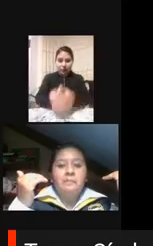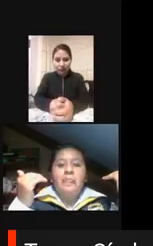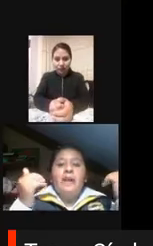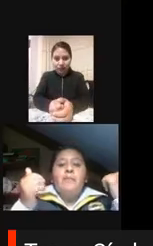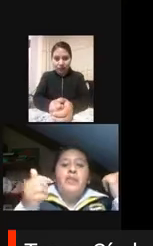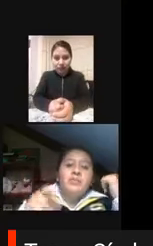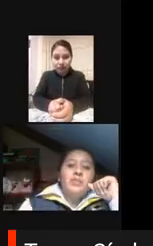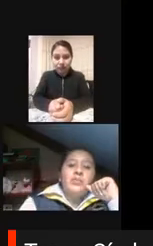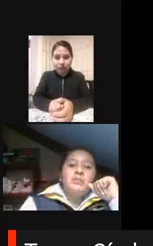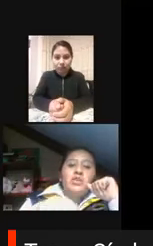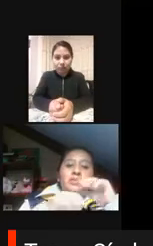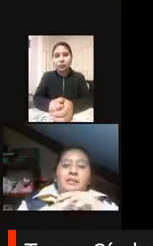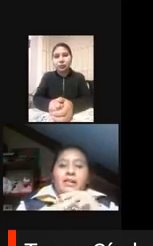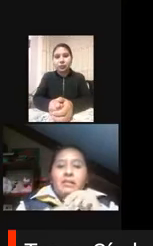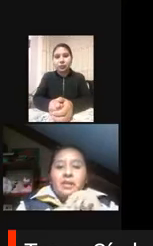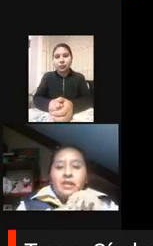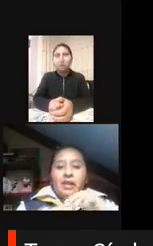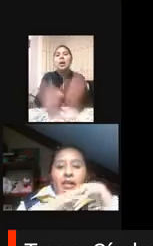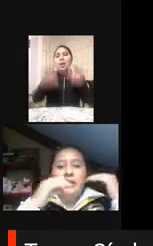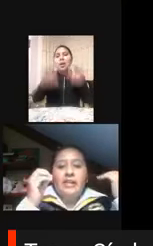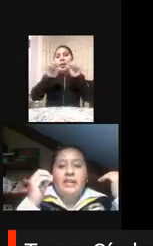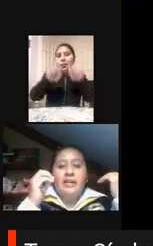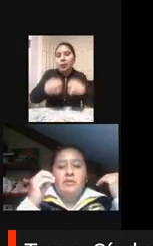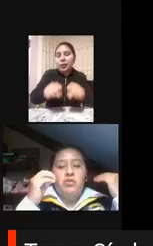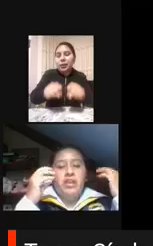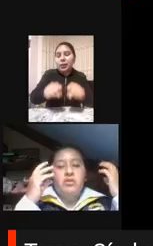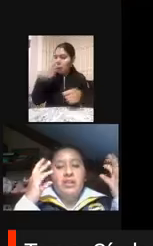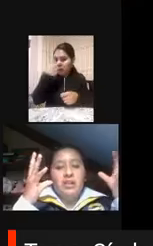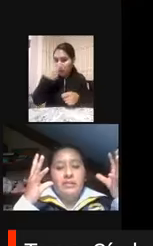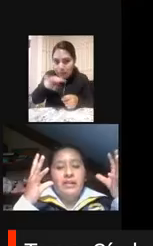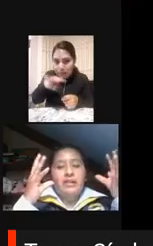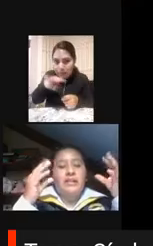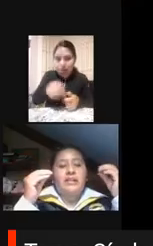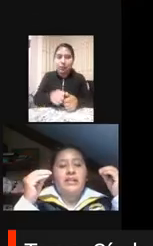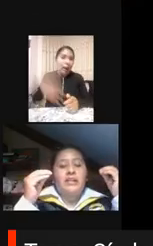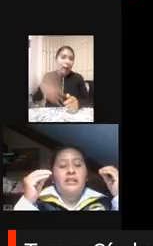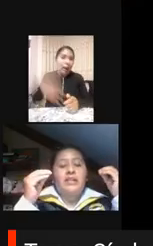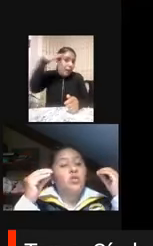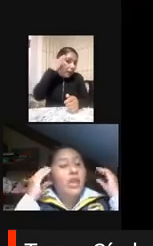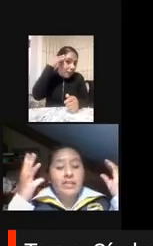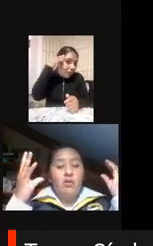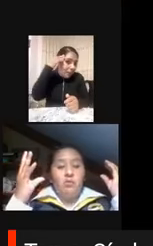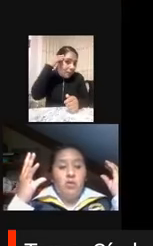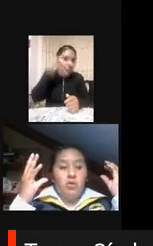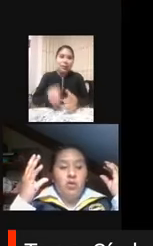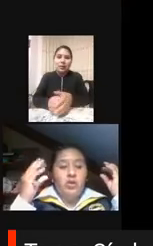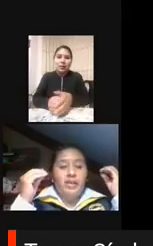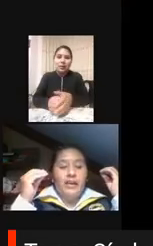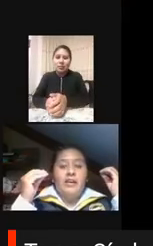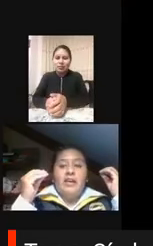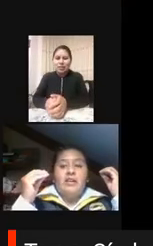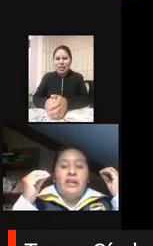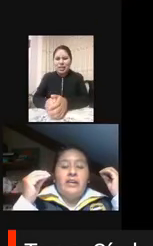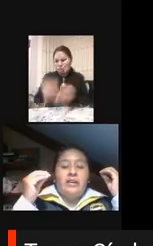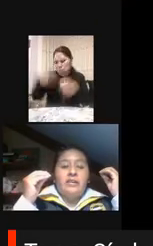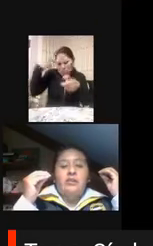¿no? Podemos observar también que aquí la memoria auditiva les cuesta un poco, ¿no? O